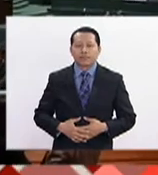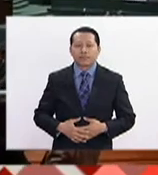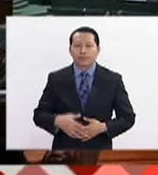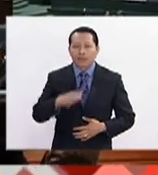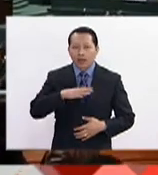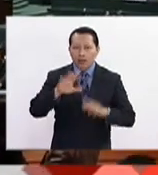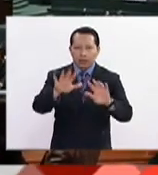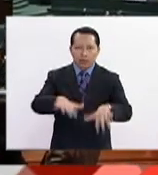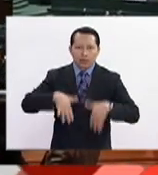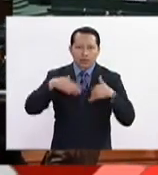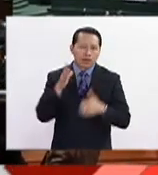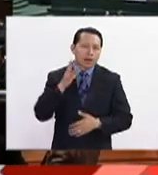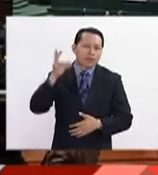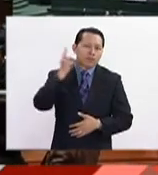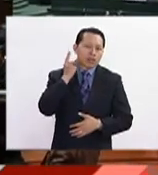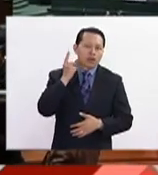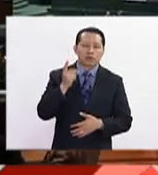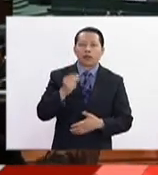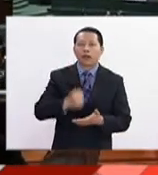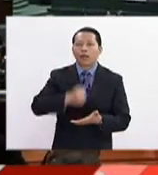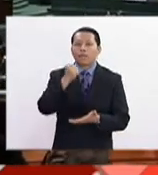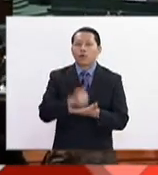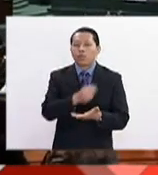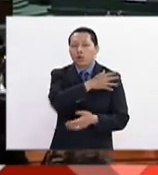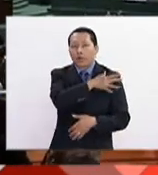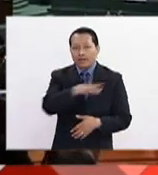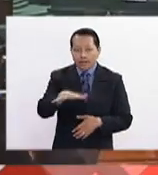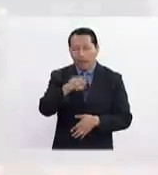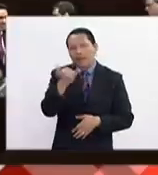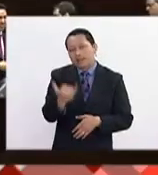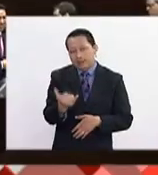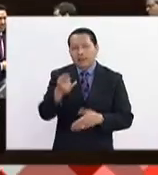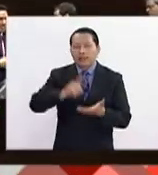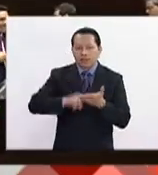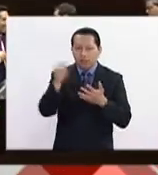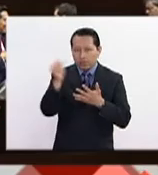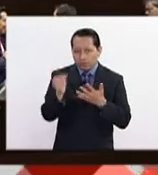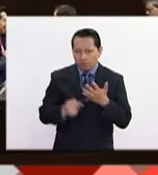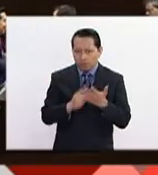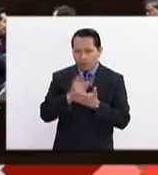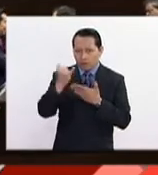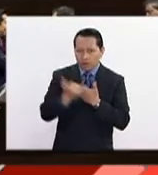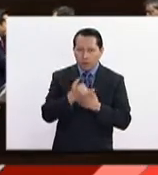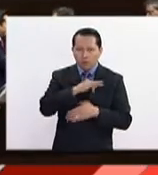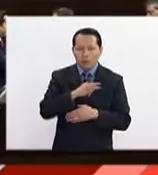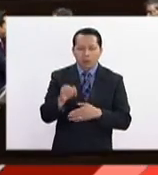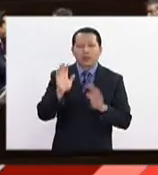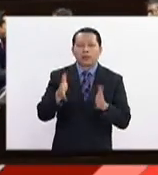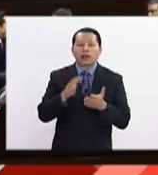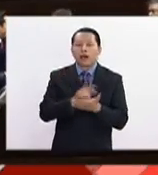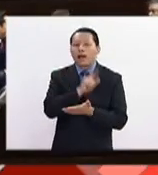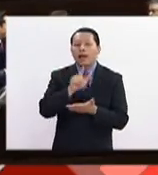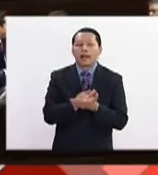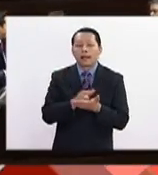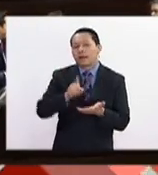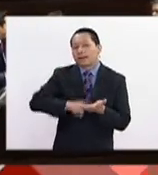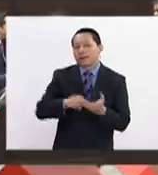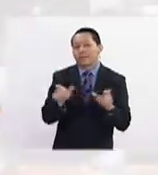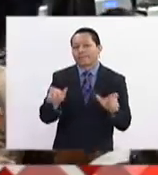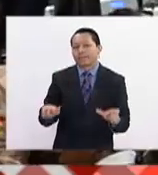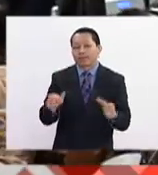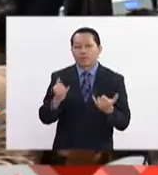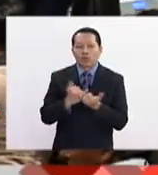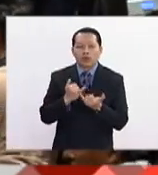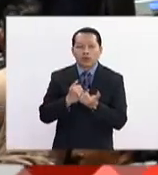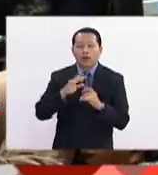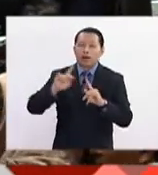El Pleno de la Cámara de Diputados aprobó en lo general y en lo particular el proyecto de decreto por el que expide la Ley de Seguridad Interior y pasó